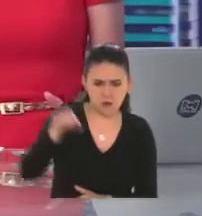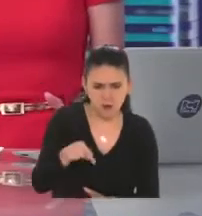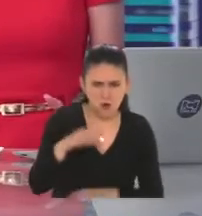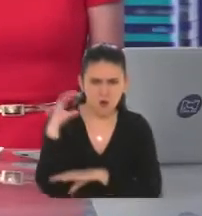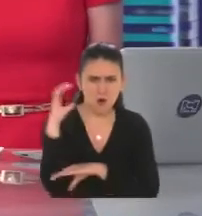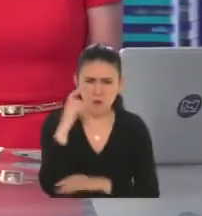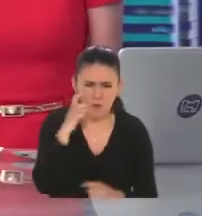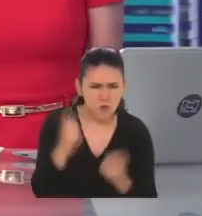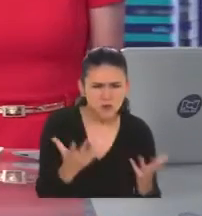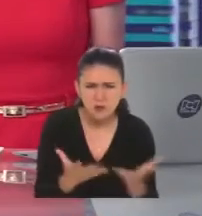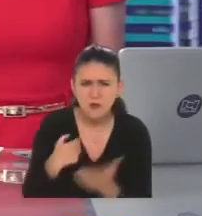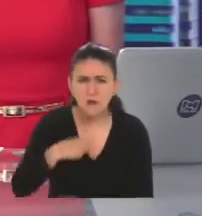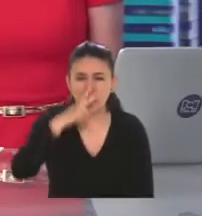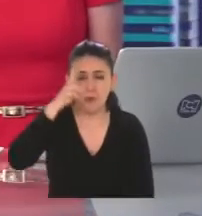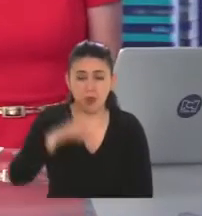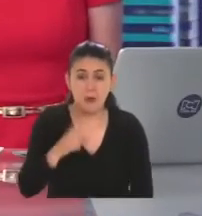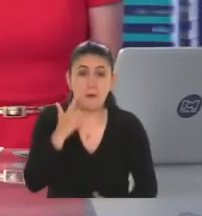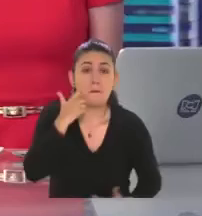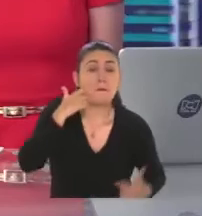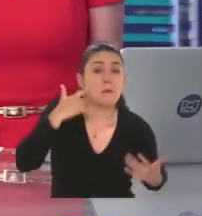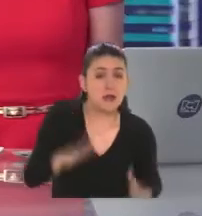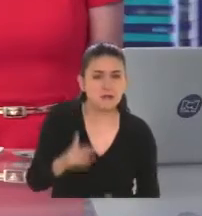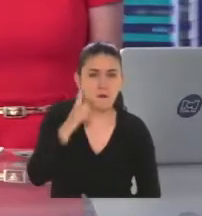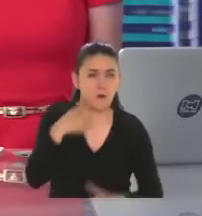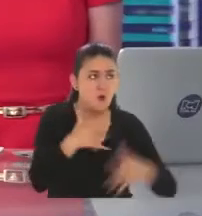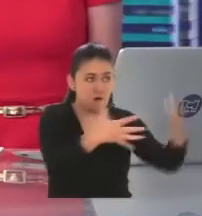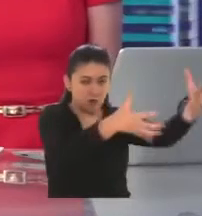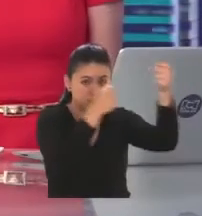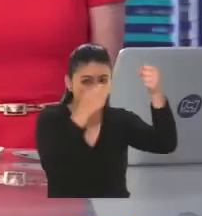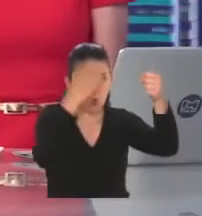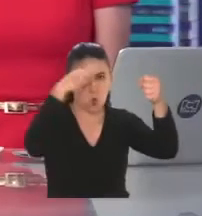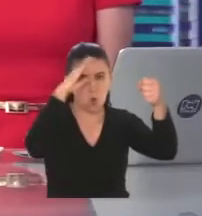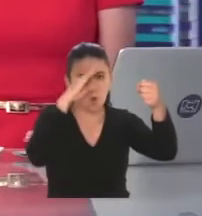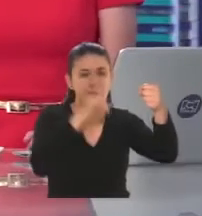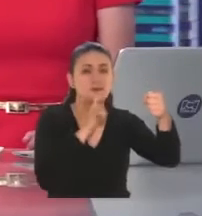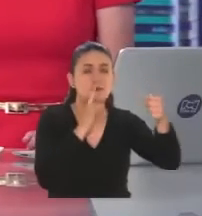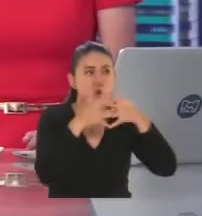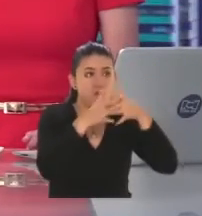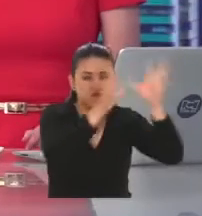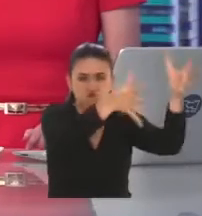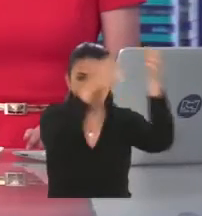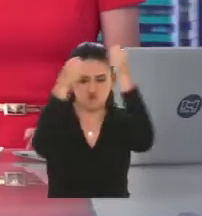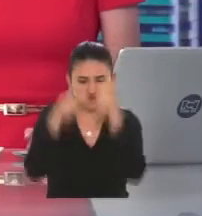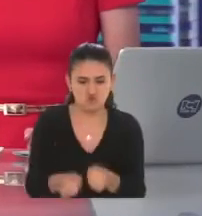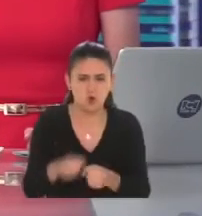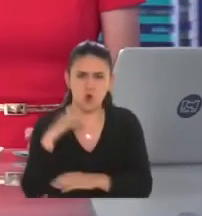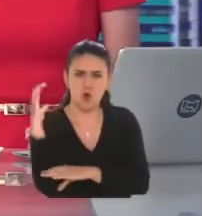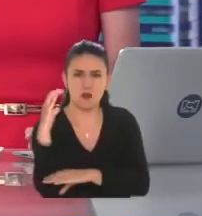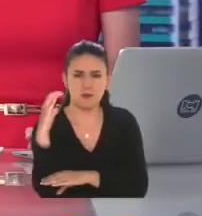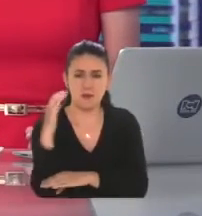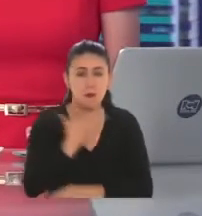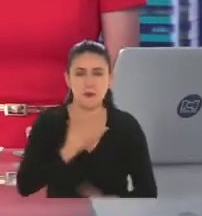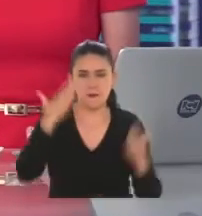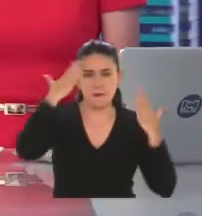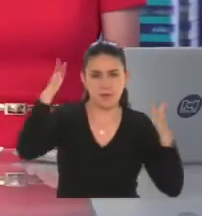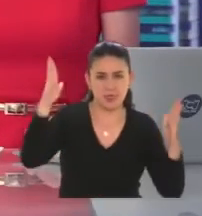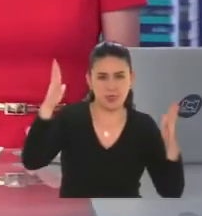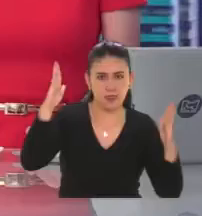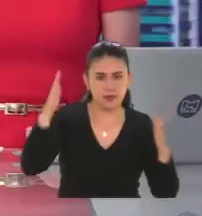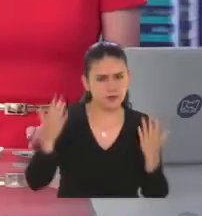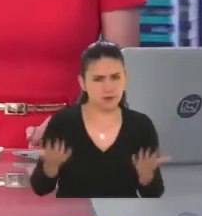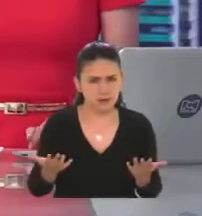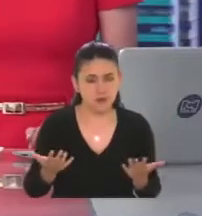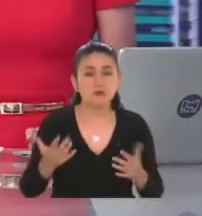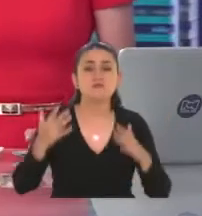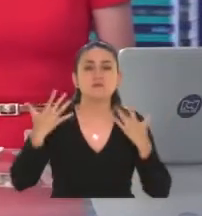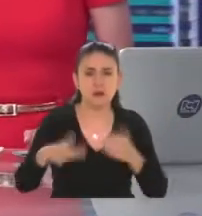parecer el papá de la menor la sacó de forma irregular de ese país y vino a parar a Colombia. Pues Paola, le cuento que en este caso ya hay